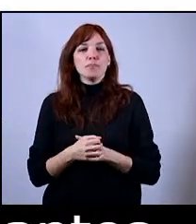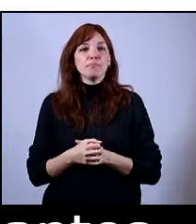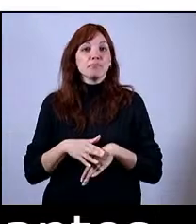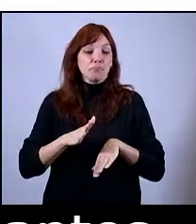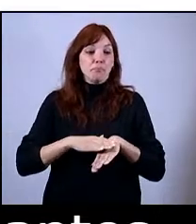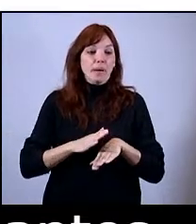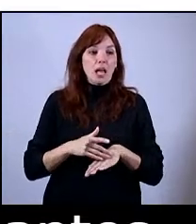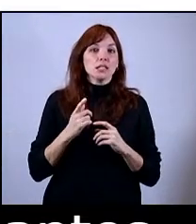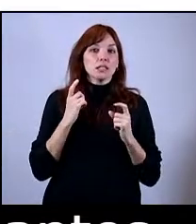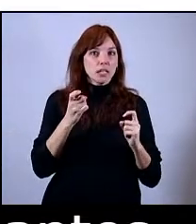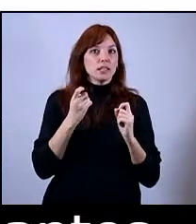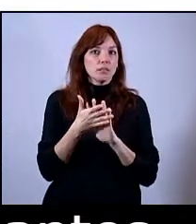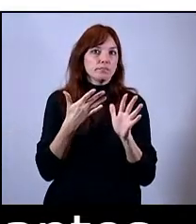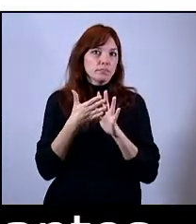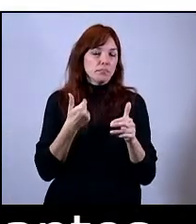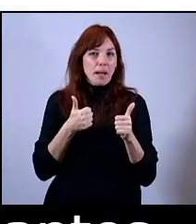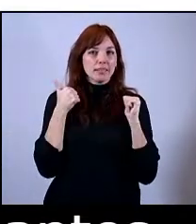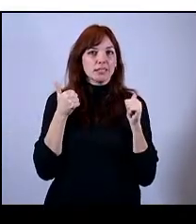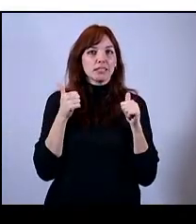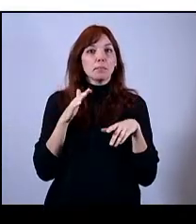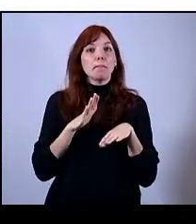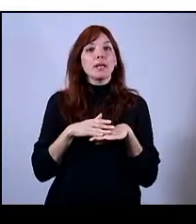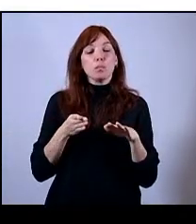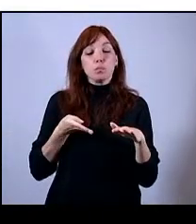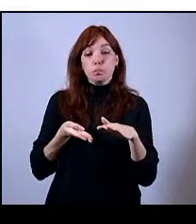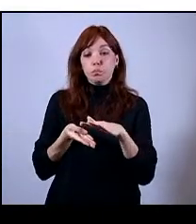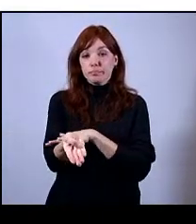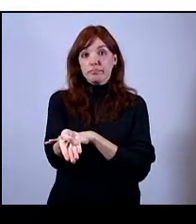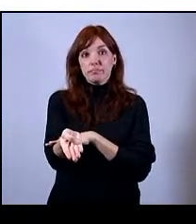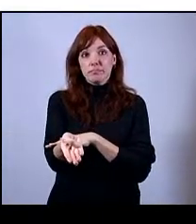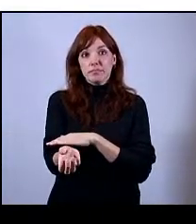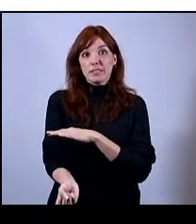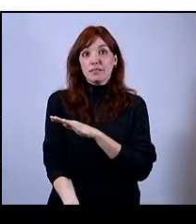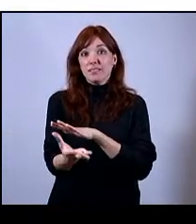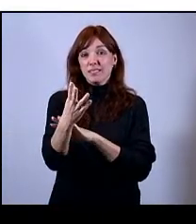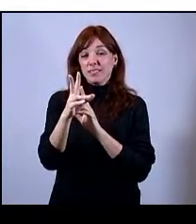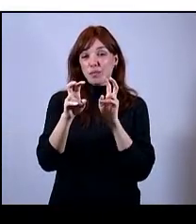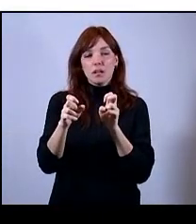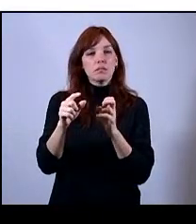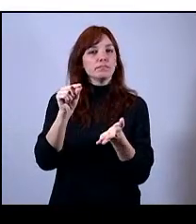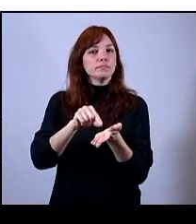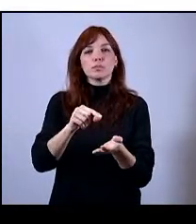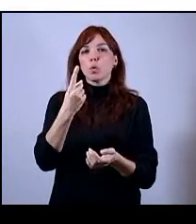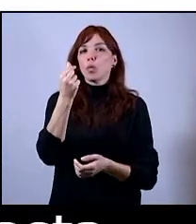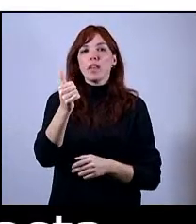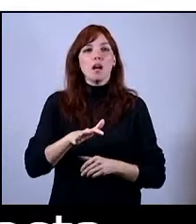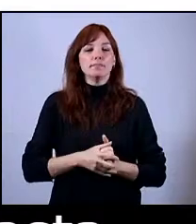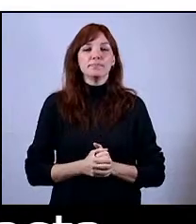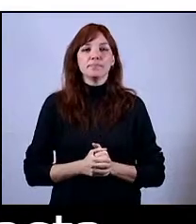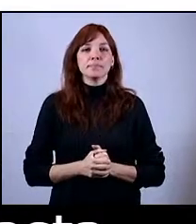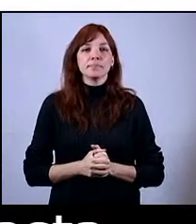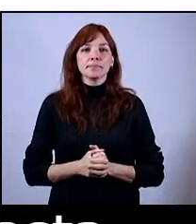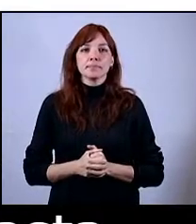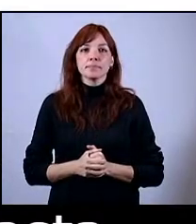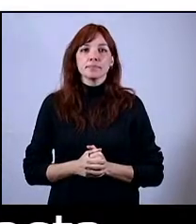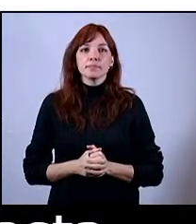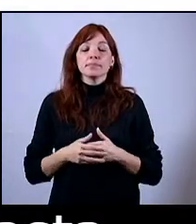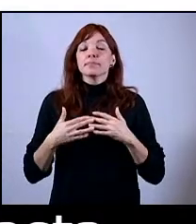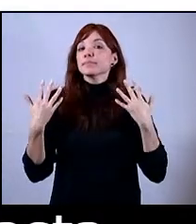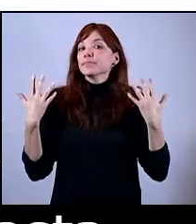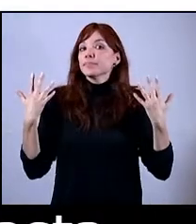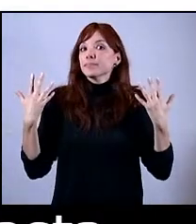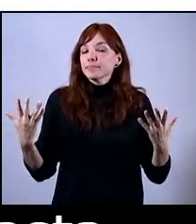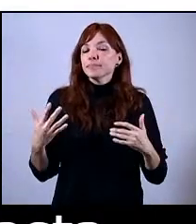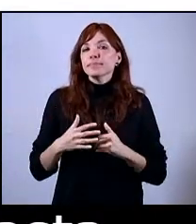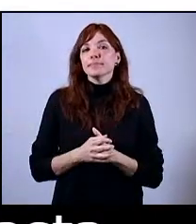poder acelerarlo. Pero los que entran desde que se implantó hasta ahora se resuelven al día esa certificación. Entonces,